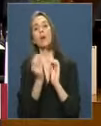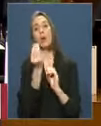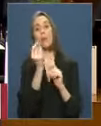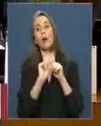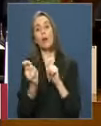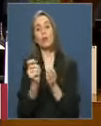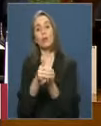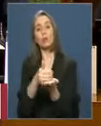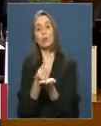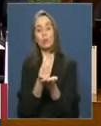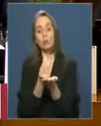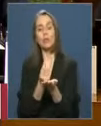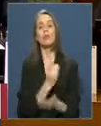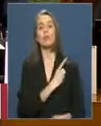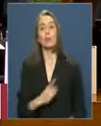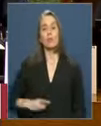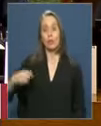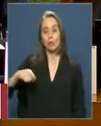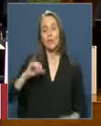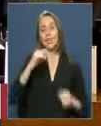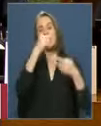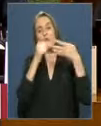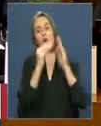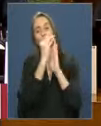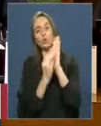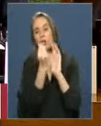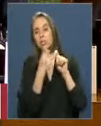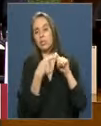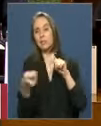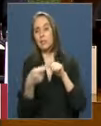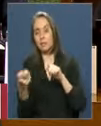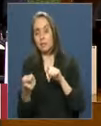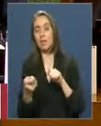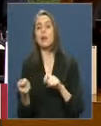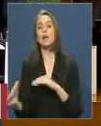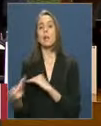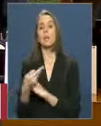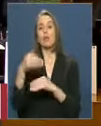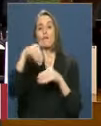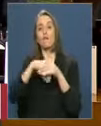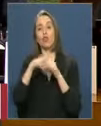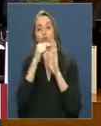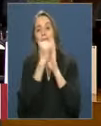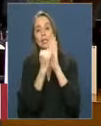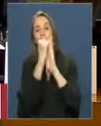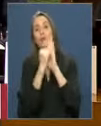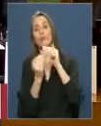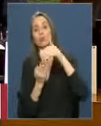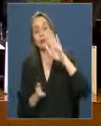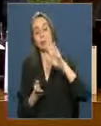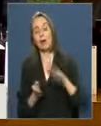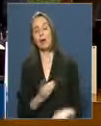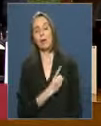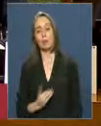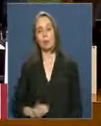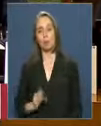otras remuneraciones, cuya votación separada ha sido solicitada por el diputado señor Gabriel Boric, que